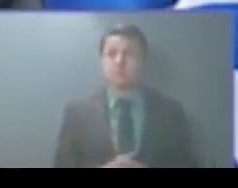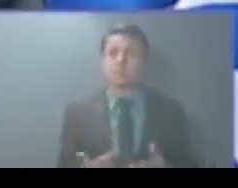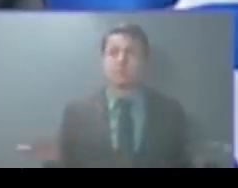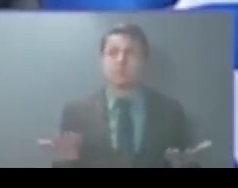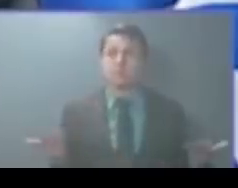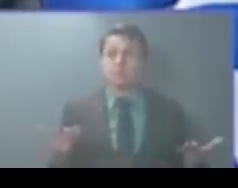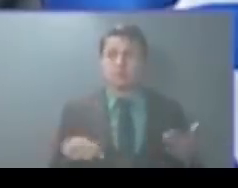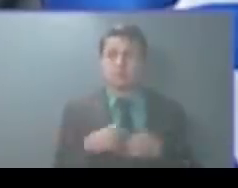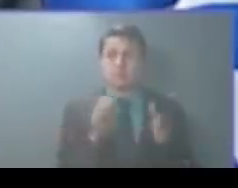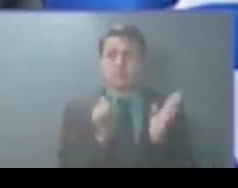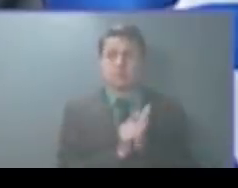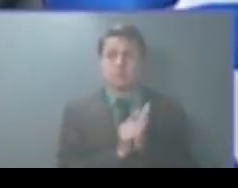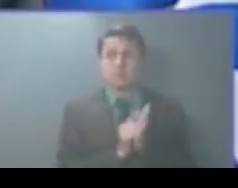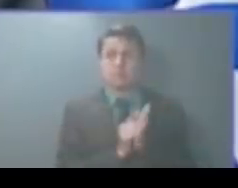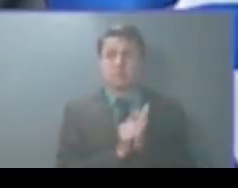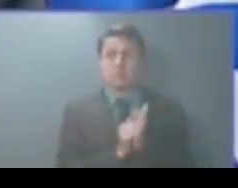realizada por la Asamblea Legislativa.